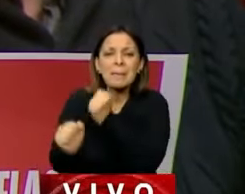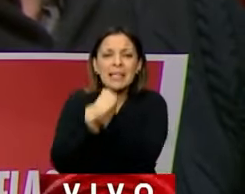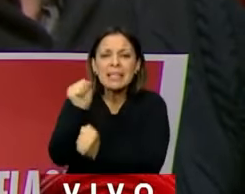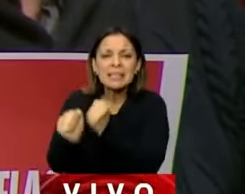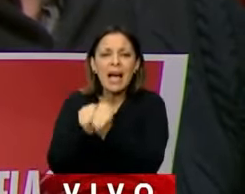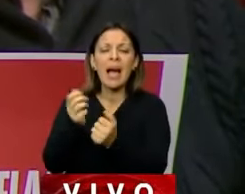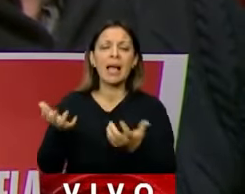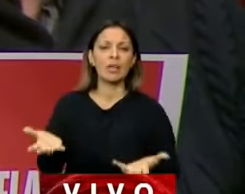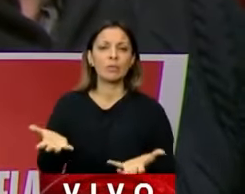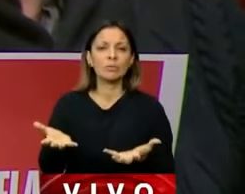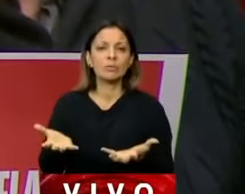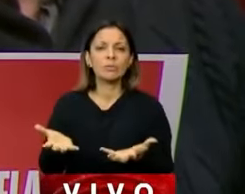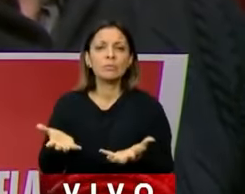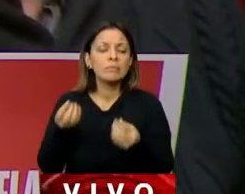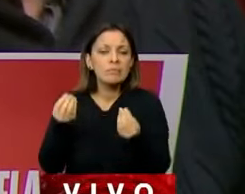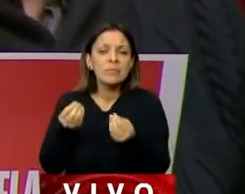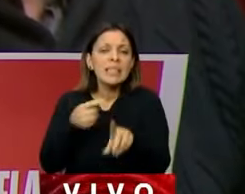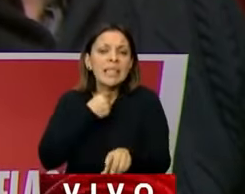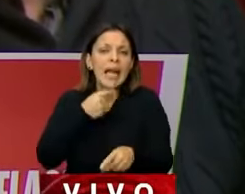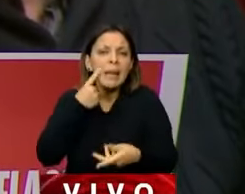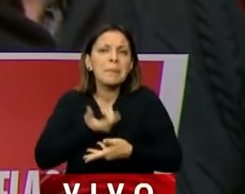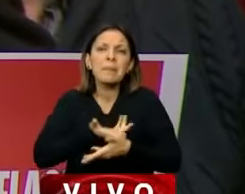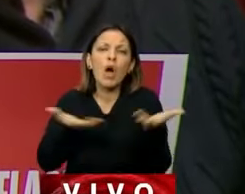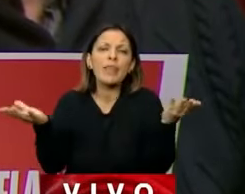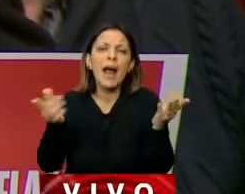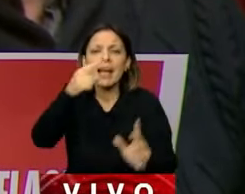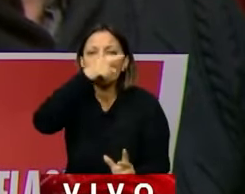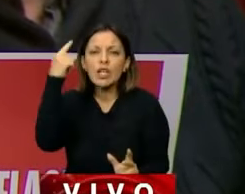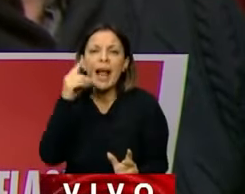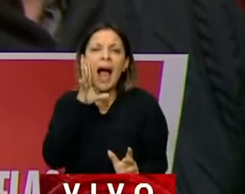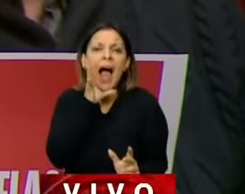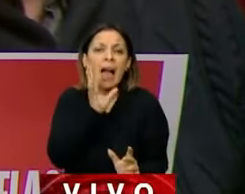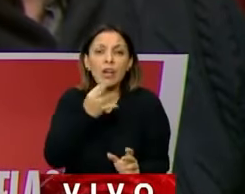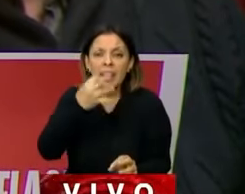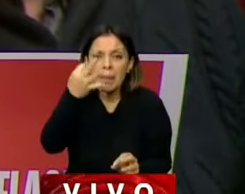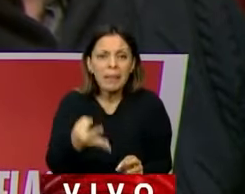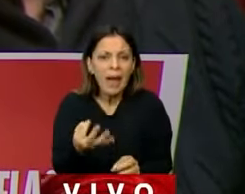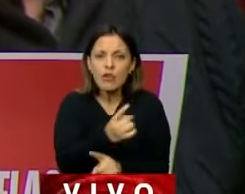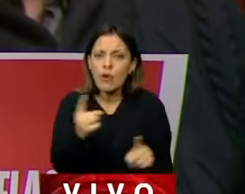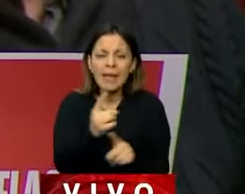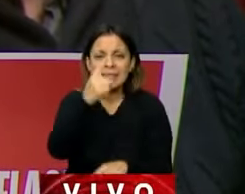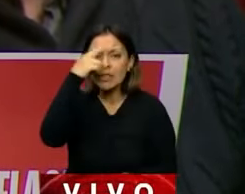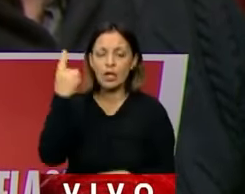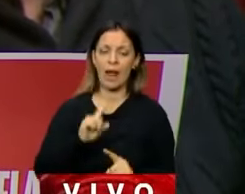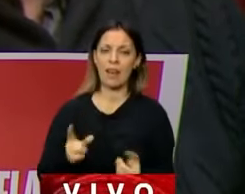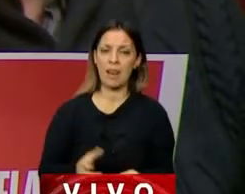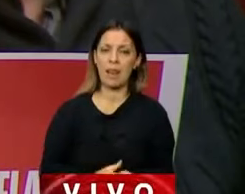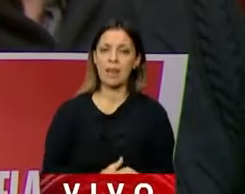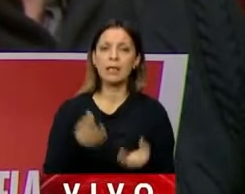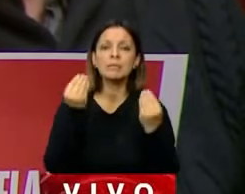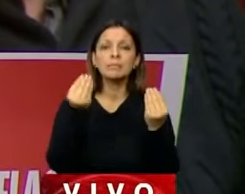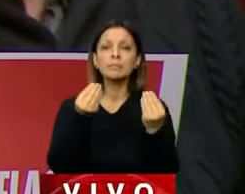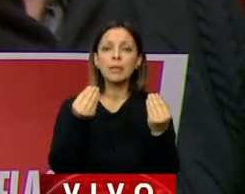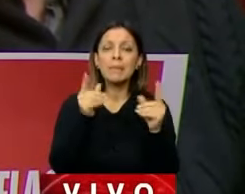mismo empresariado que nos quiere vender como nacional algo que tiene escaso componente nacional. Porque justamente